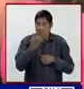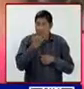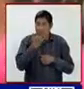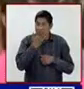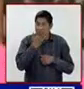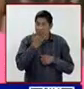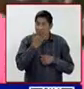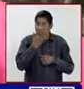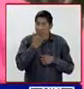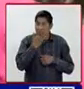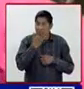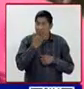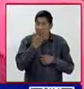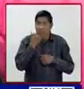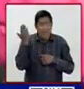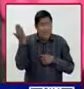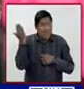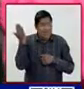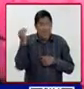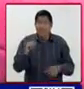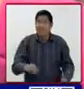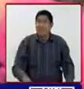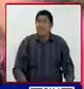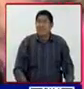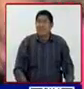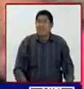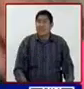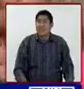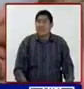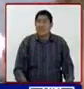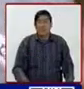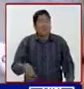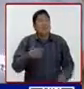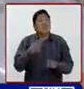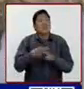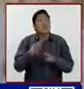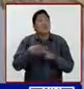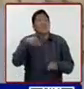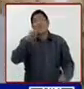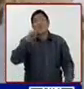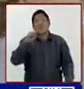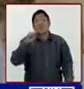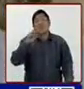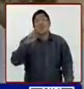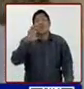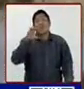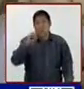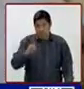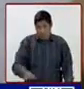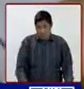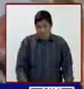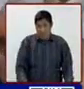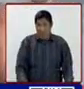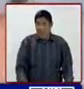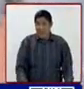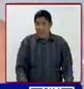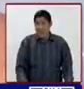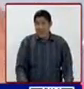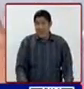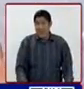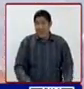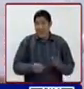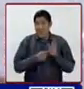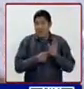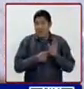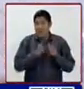de ellas. Ahí está, por ejemplo. Este se llama Marco. Ahí está Marco. Y nos mostró, voy a